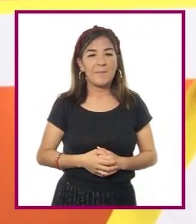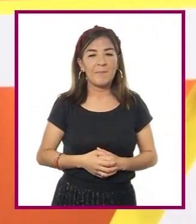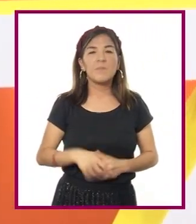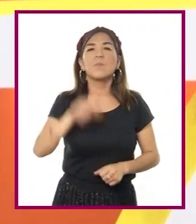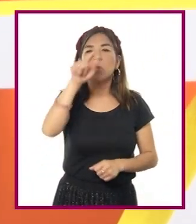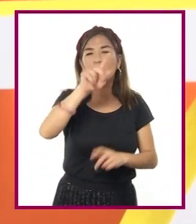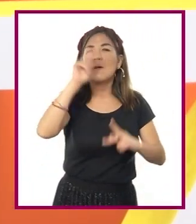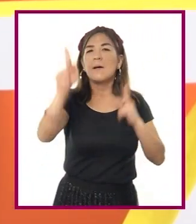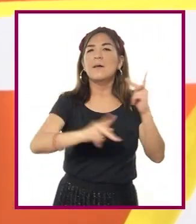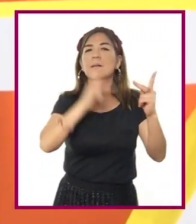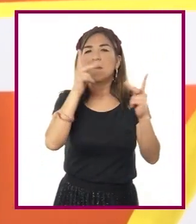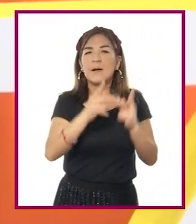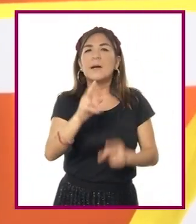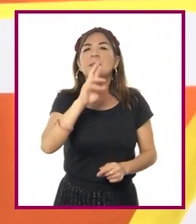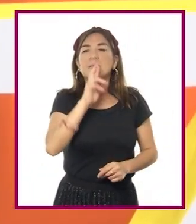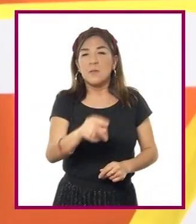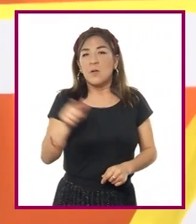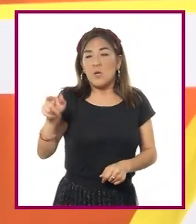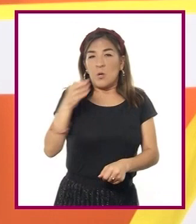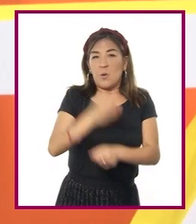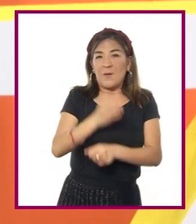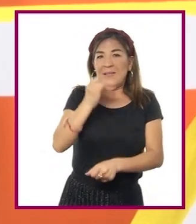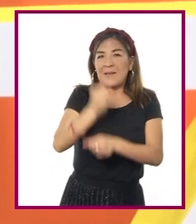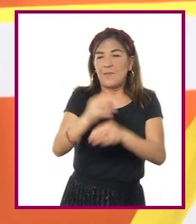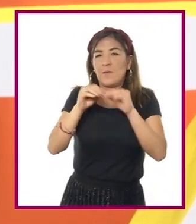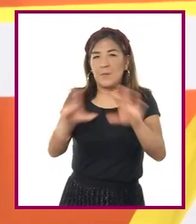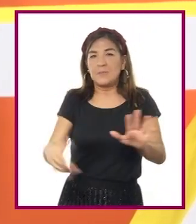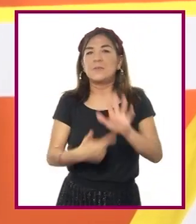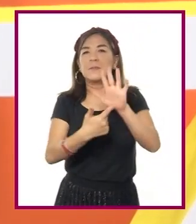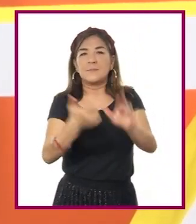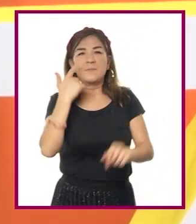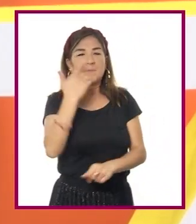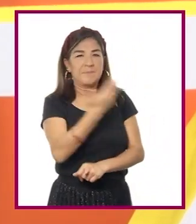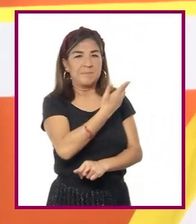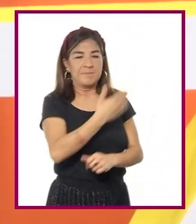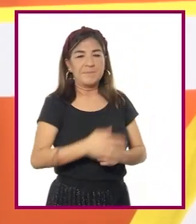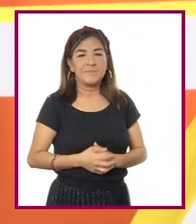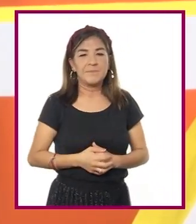Comparen sus resultados con la información que a continuación se les presenta.